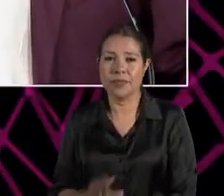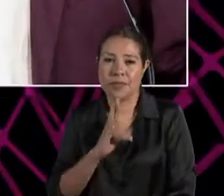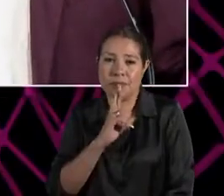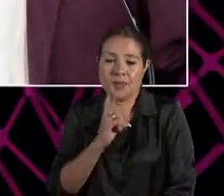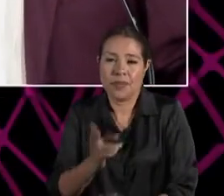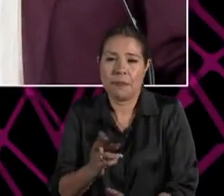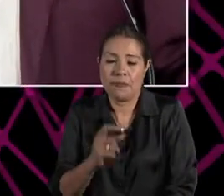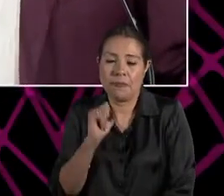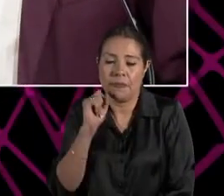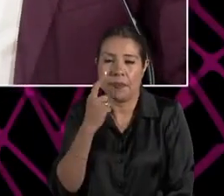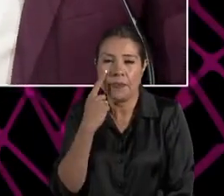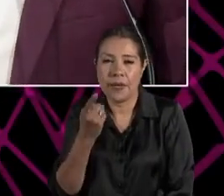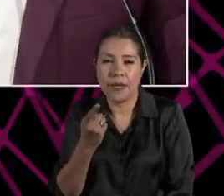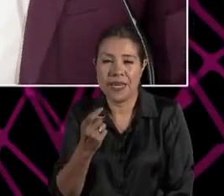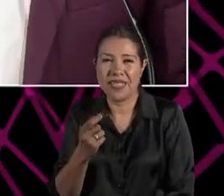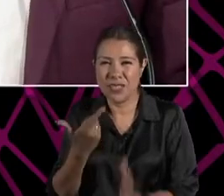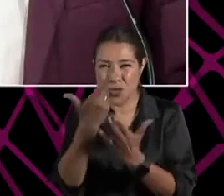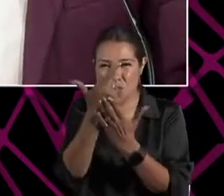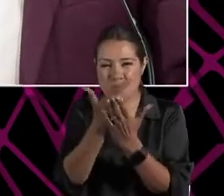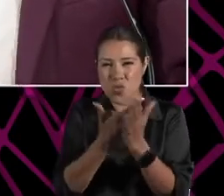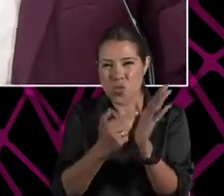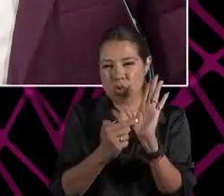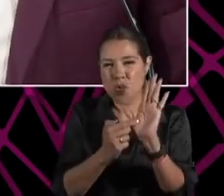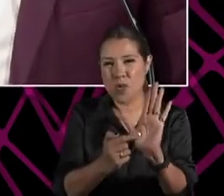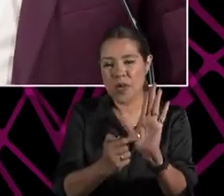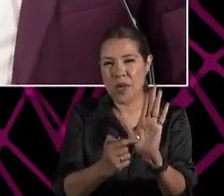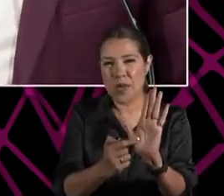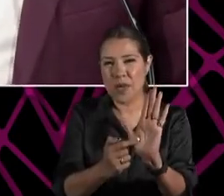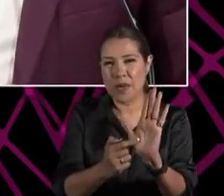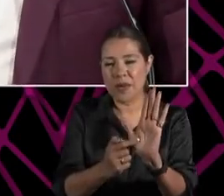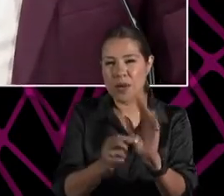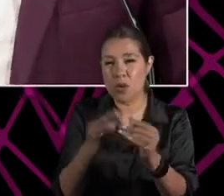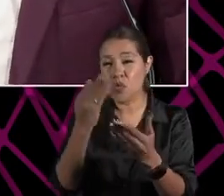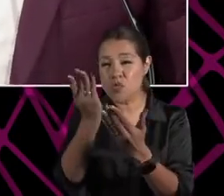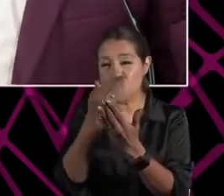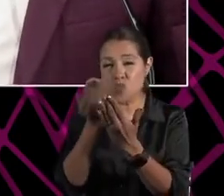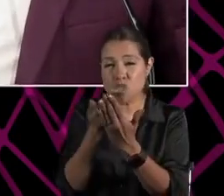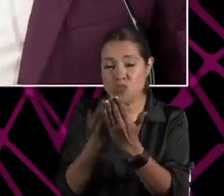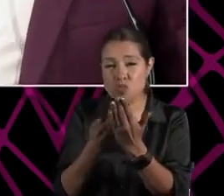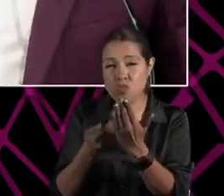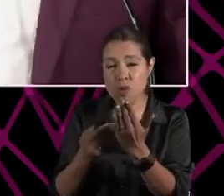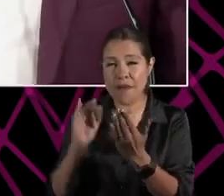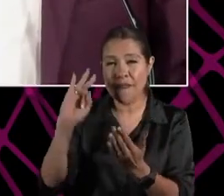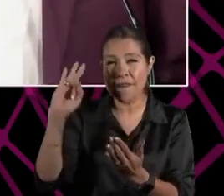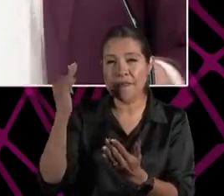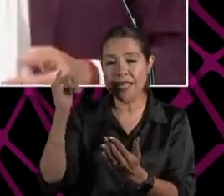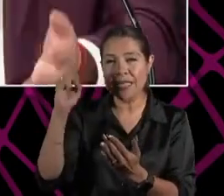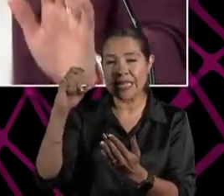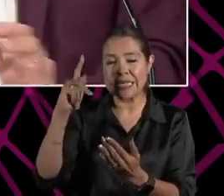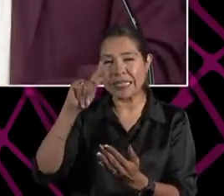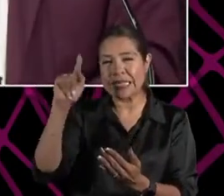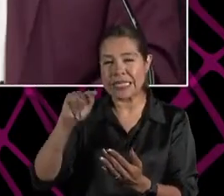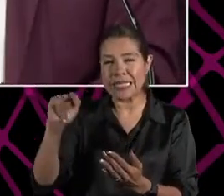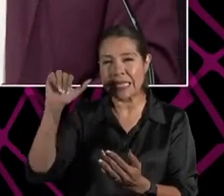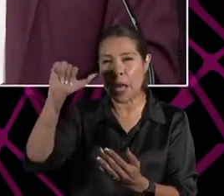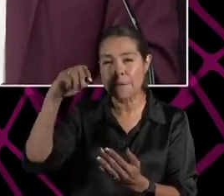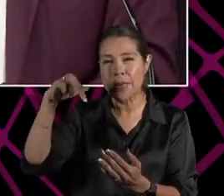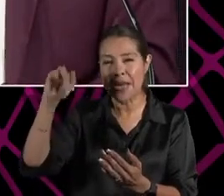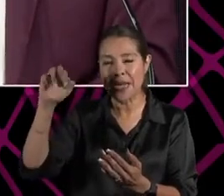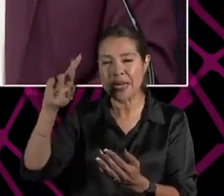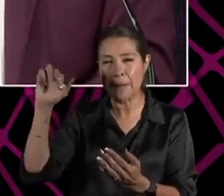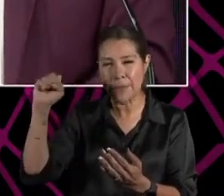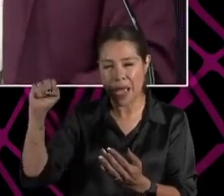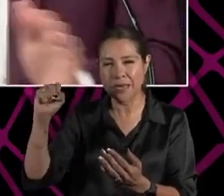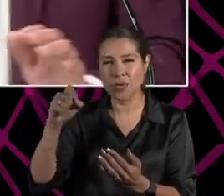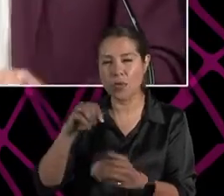contestarle. Mira, esos datos que tú das son los que maquilla tu fiscal carnal, Samarripa, al que nos dejaste